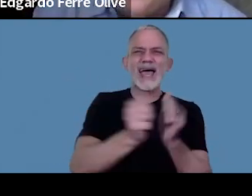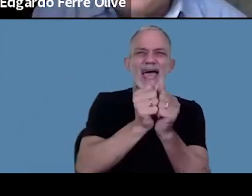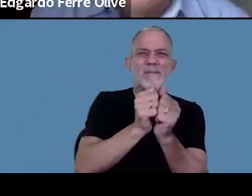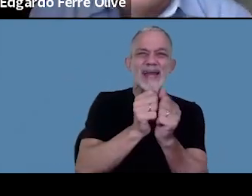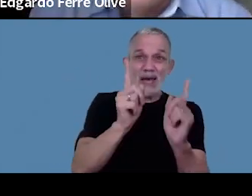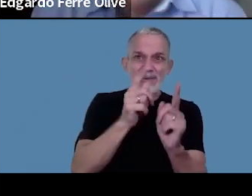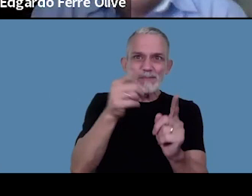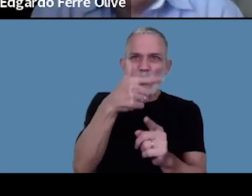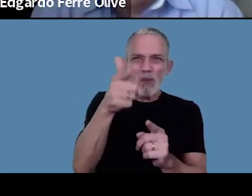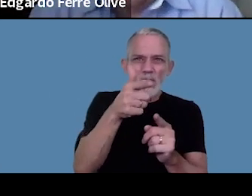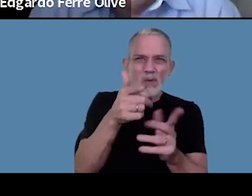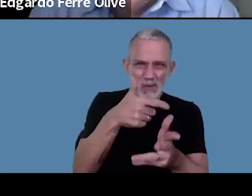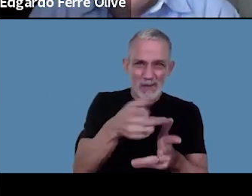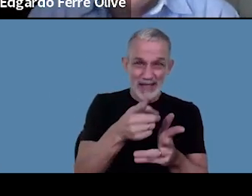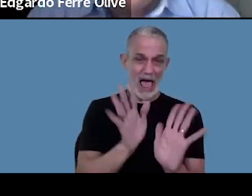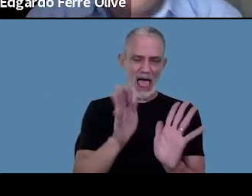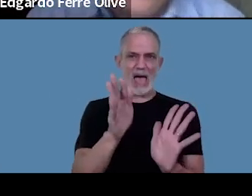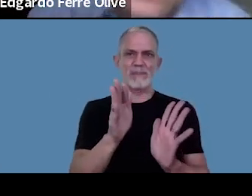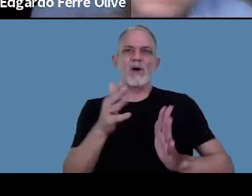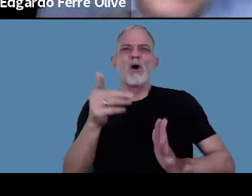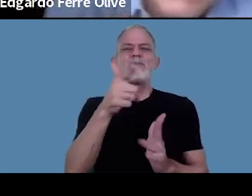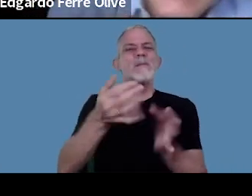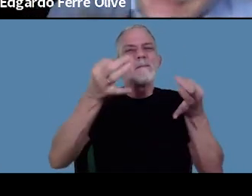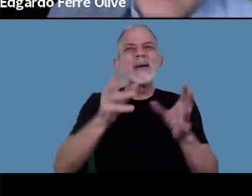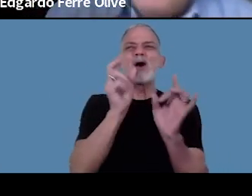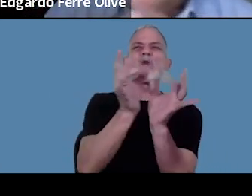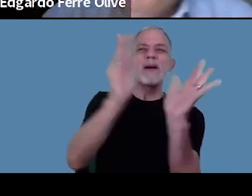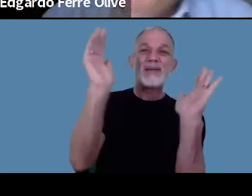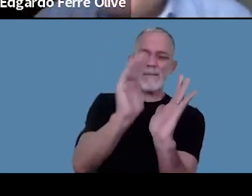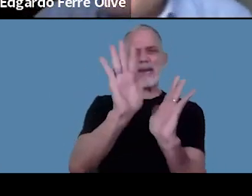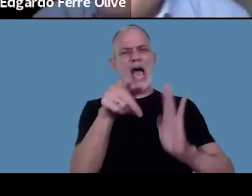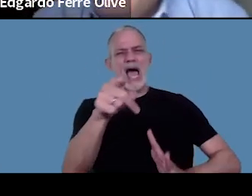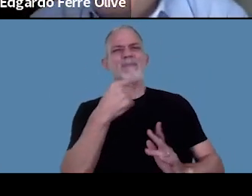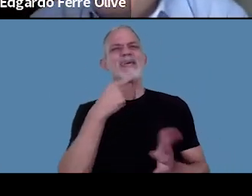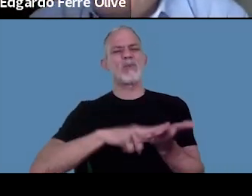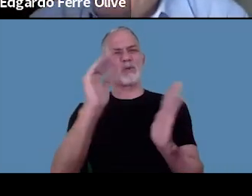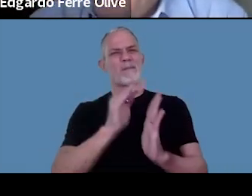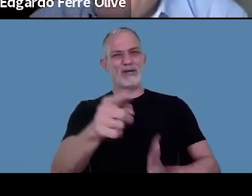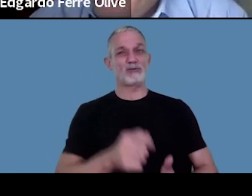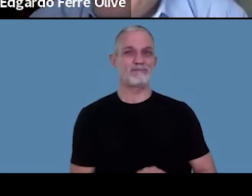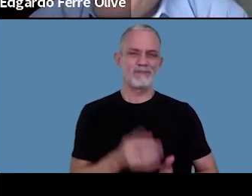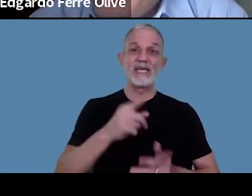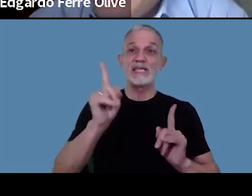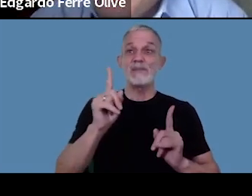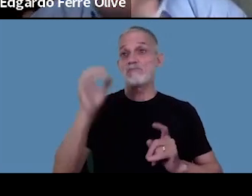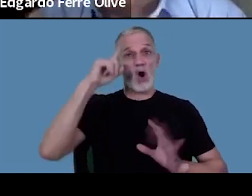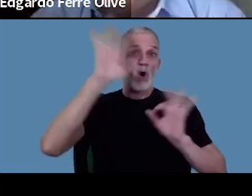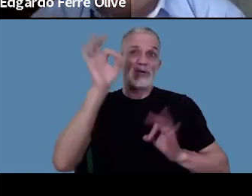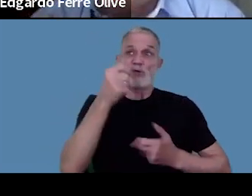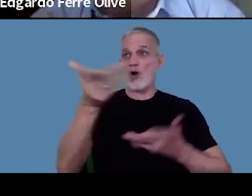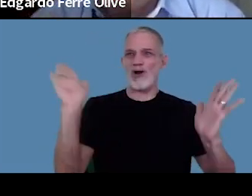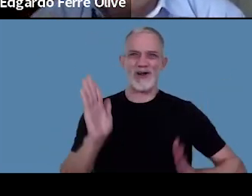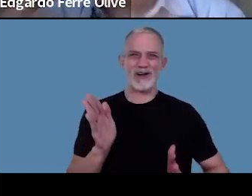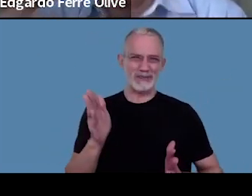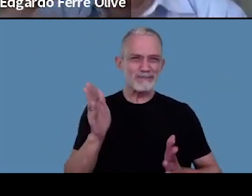específico, tributario, para que modifique la pauta de conducta. Y obviamente un aspecto central, la opinión pública, ¿no? Que es un tema central. Más cuando